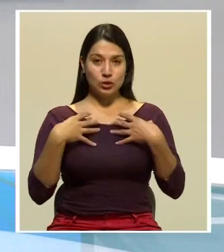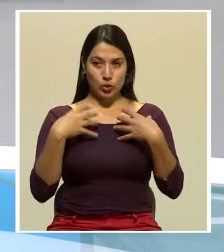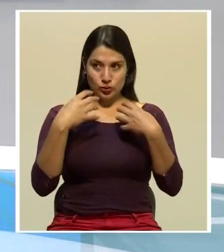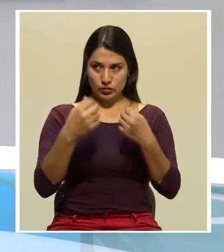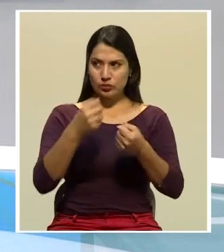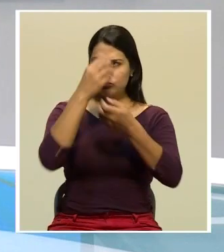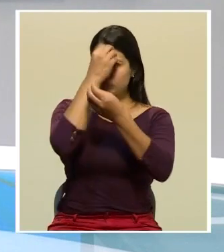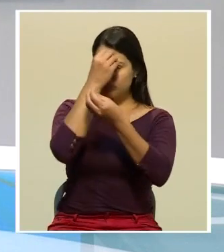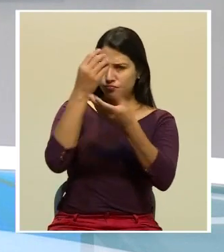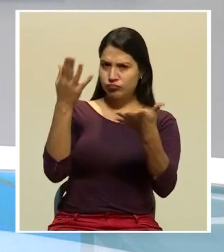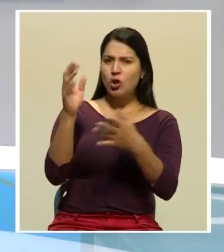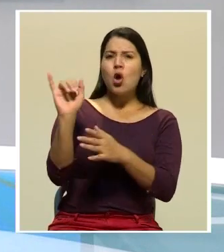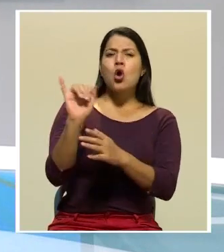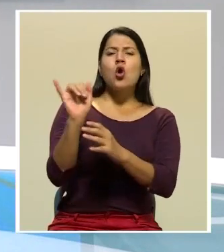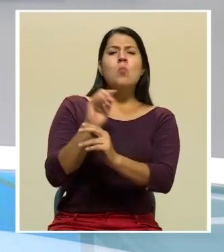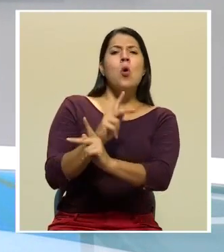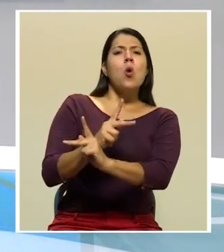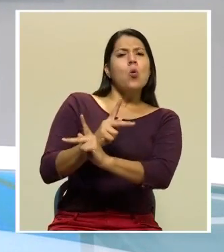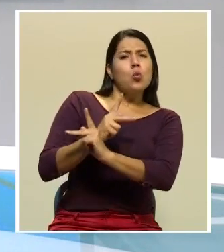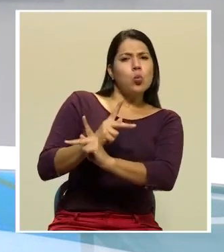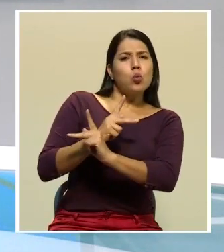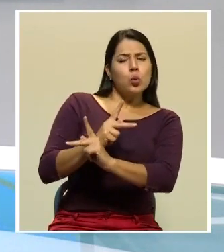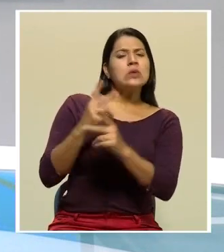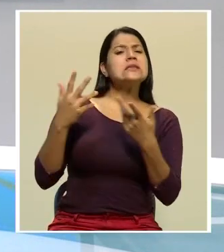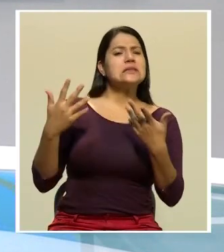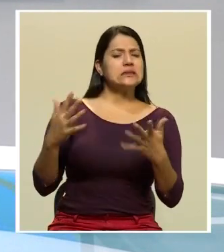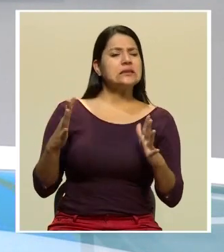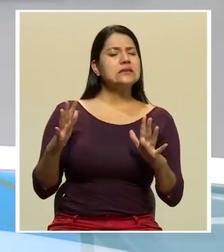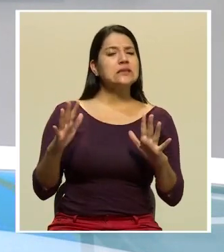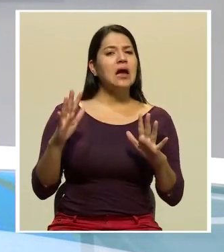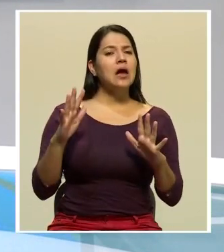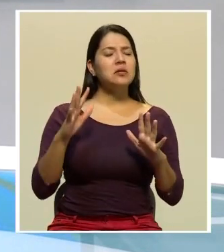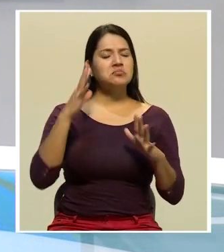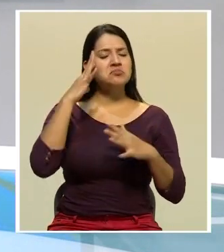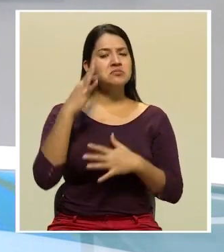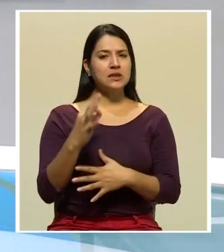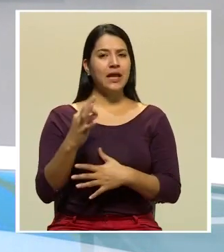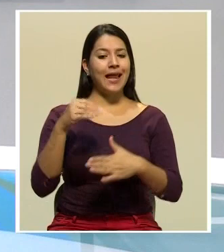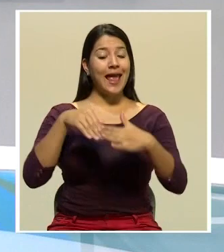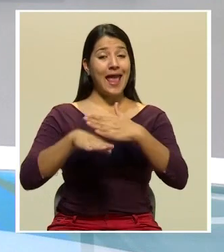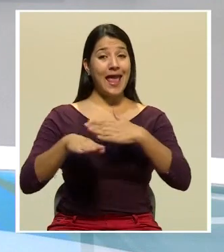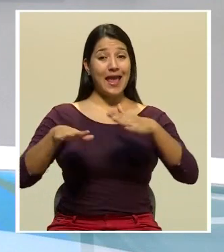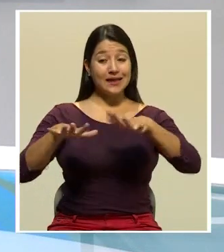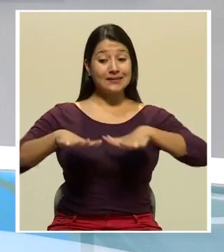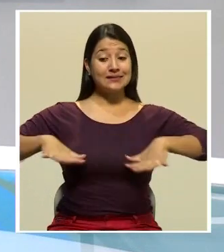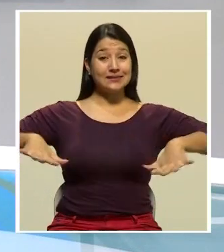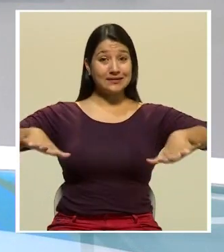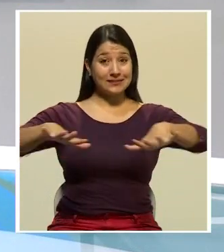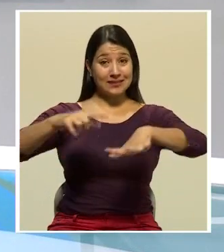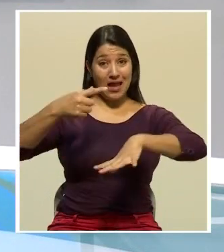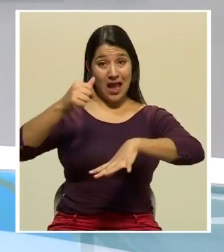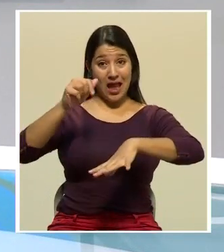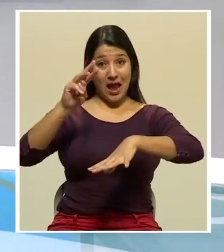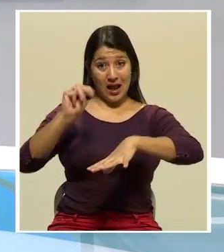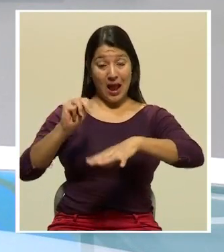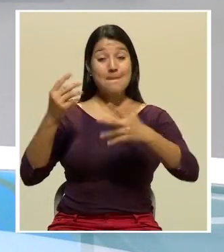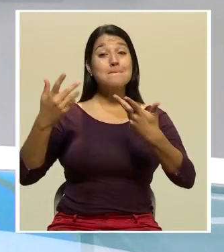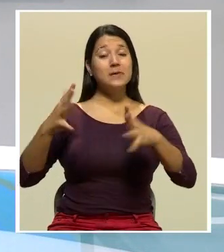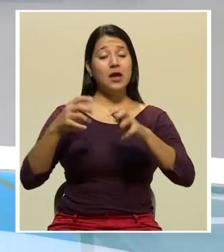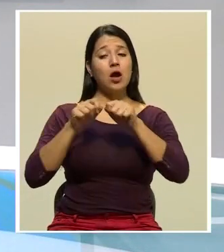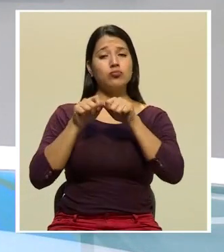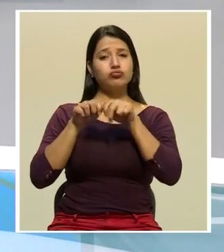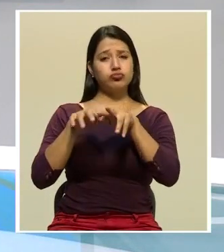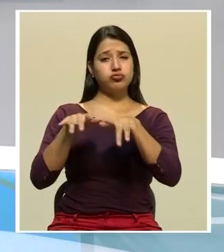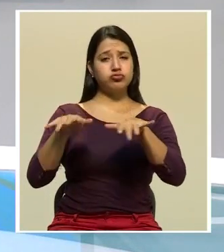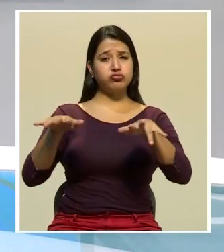de manera precautoria ya se considera que la gran área metropolitana tiene transmisión comunitaria del